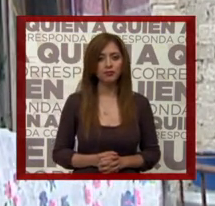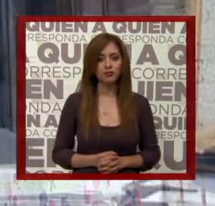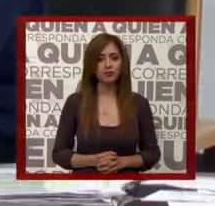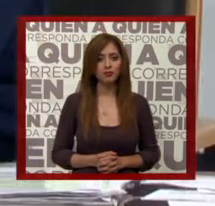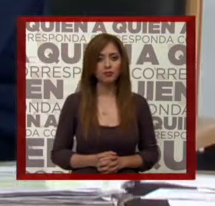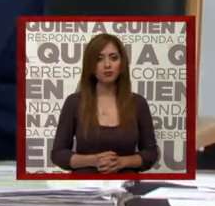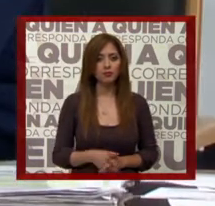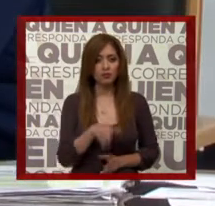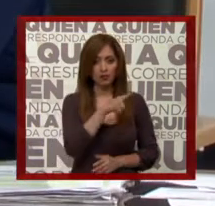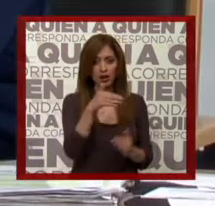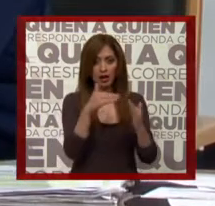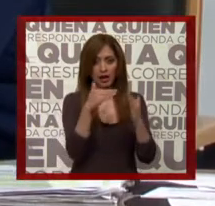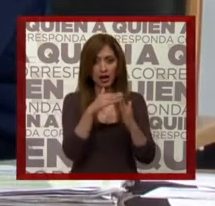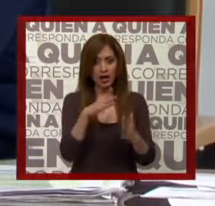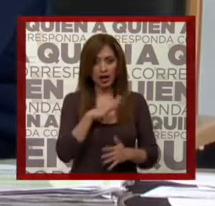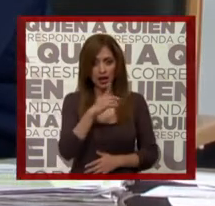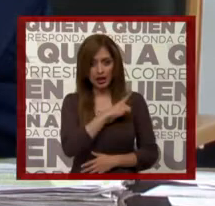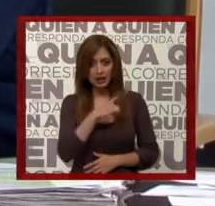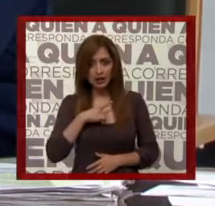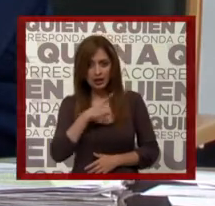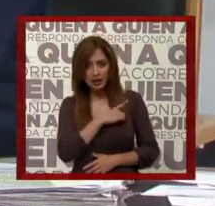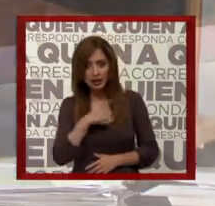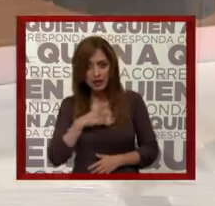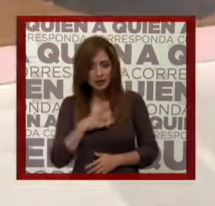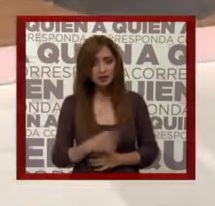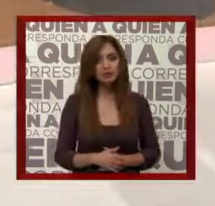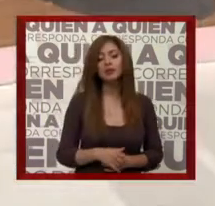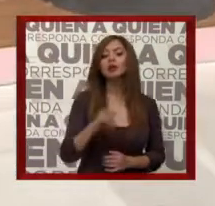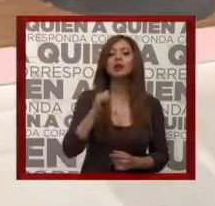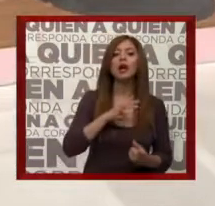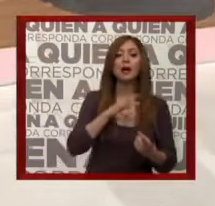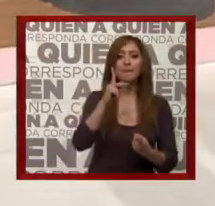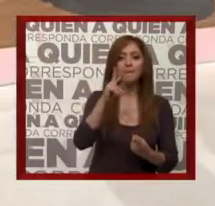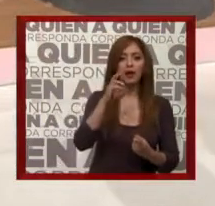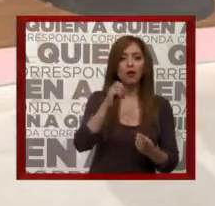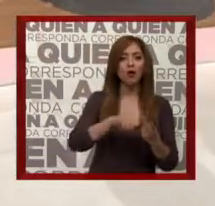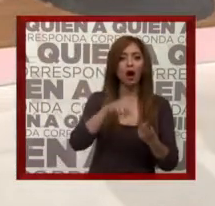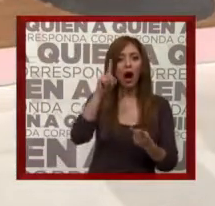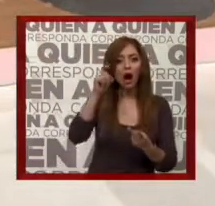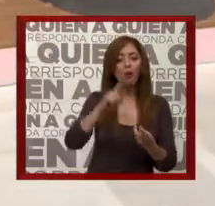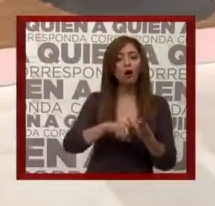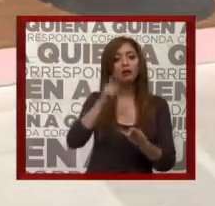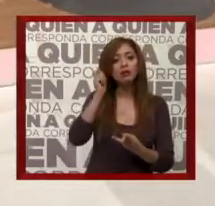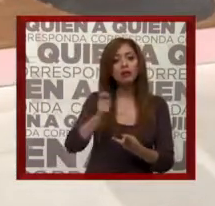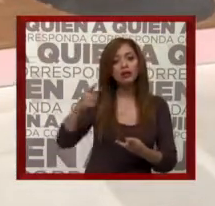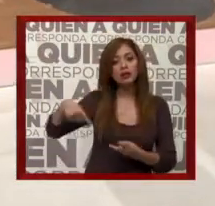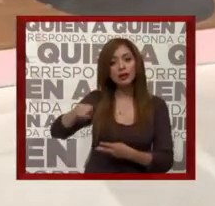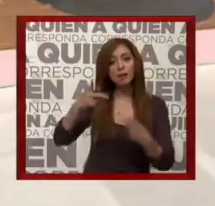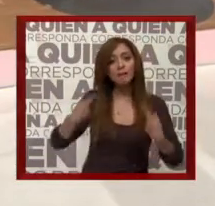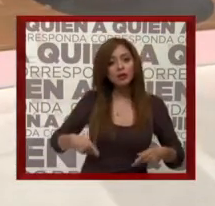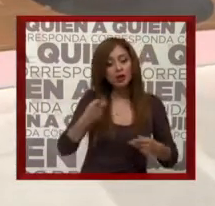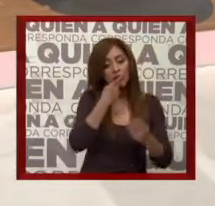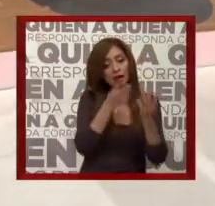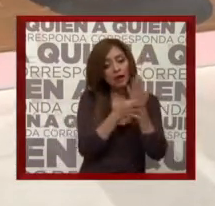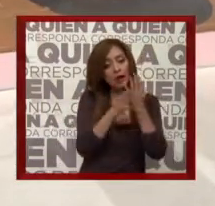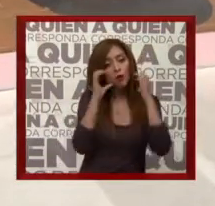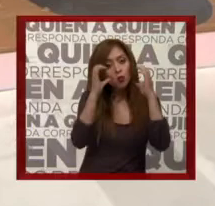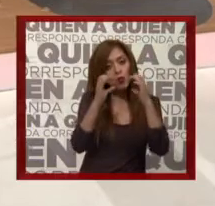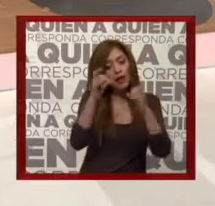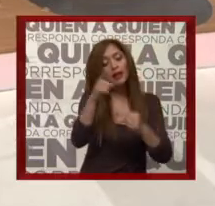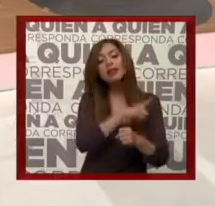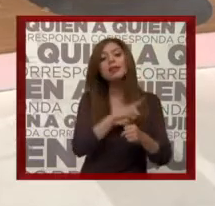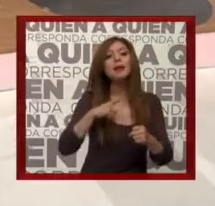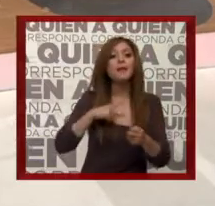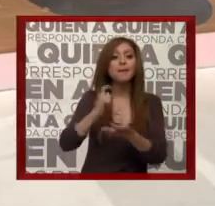¿La casa se debe? Tiene adeudos por predios, agua, etcétera, que se supone que las hermanas que estaban cuidando la casa tenían que